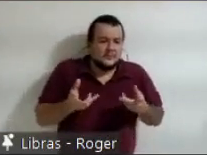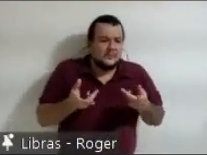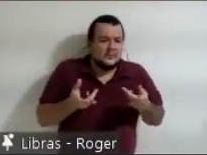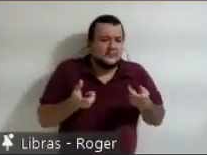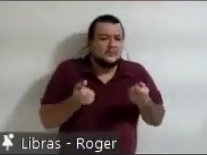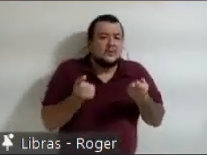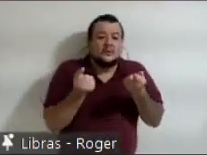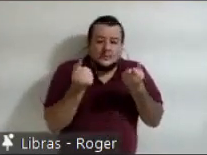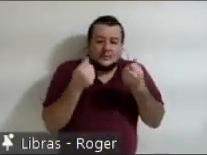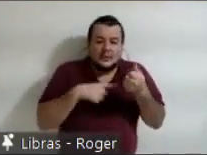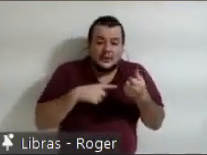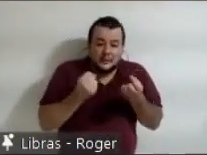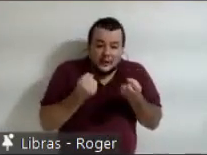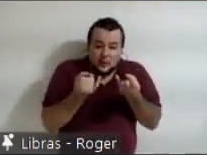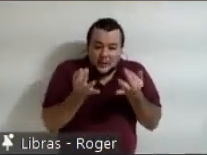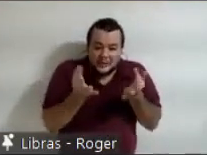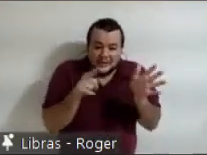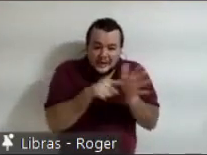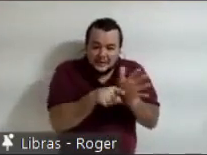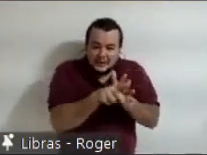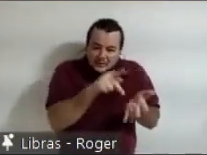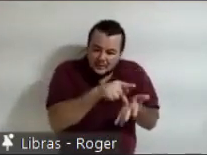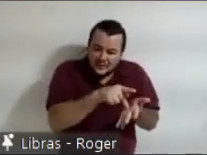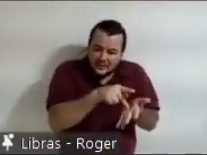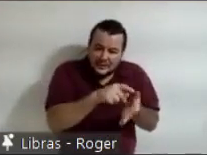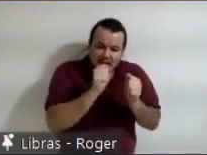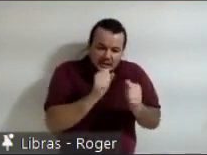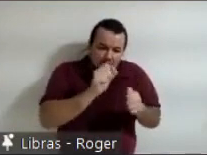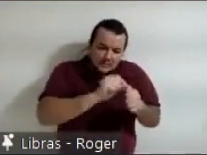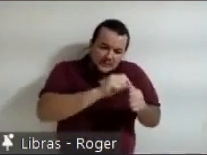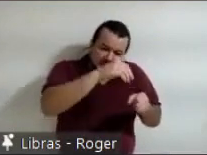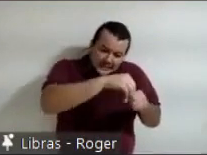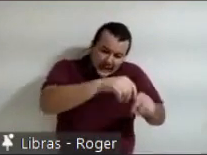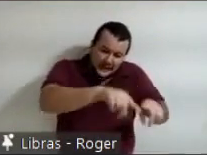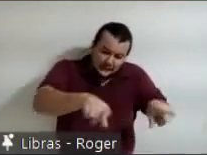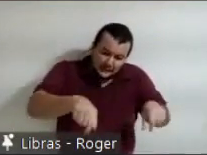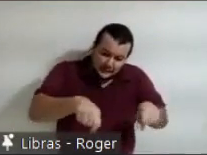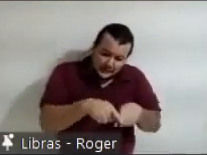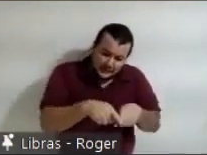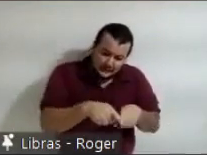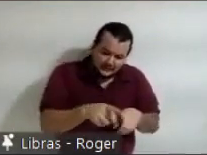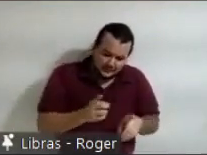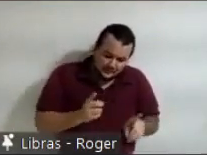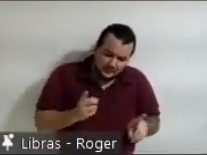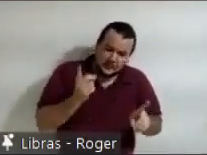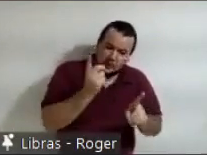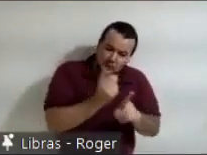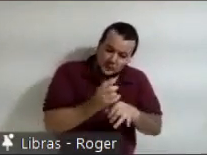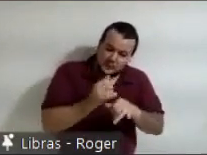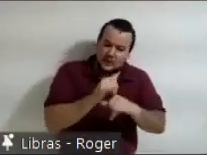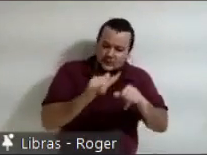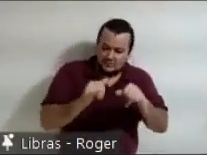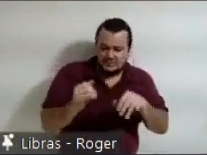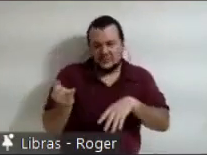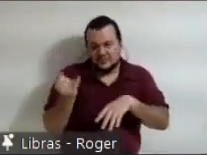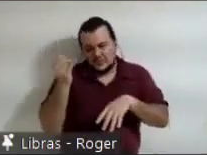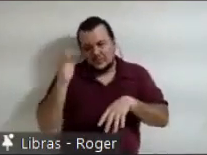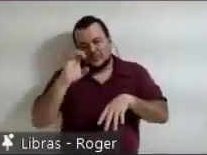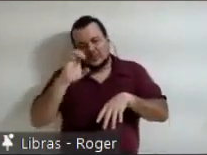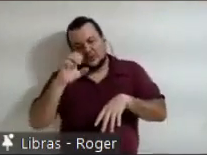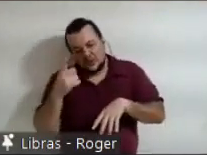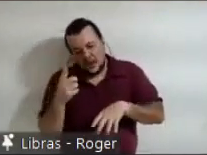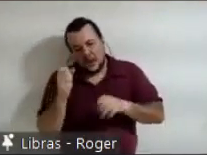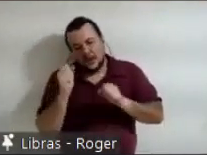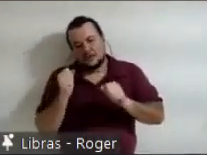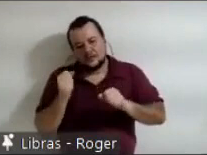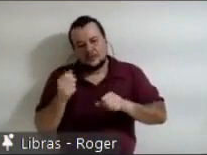y que en google vamos a encontrar información aportante podremos entrar a escopus podremos bajar artículos